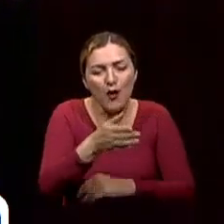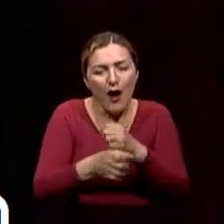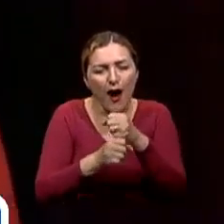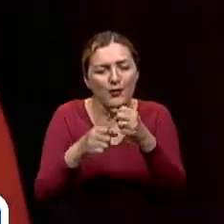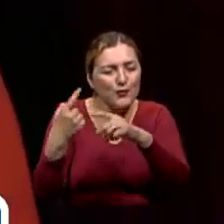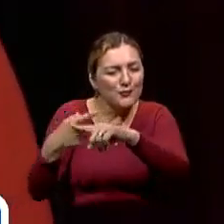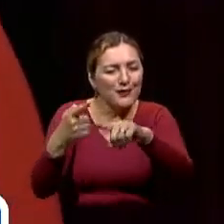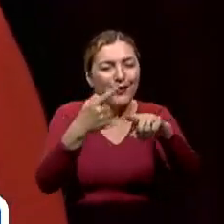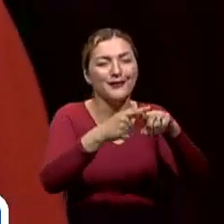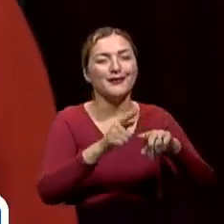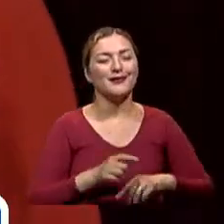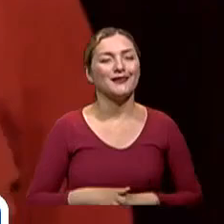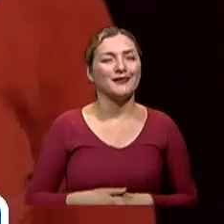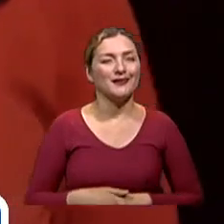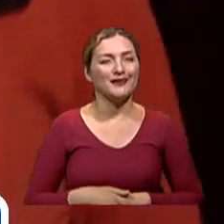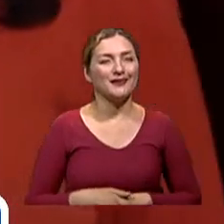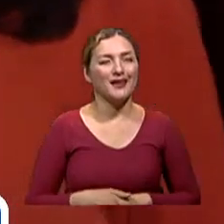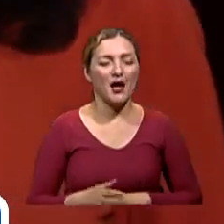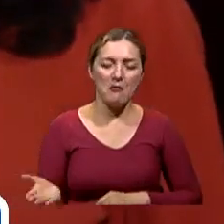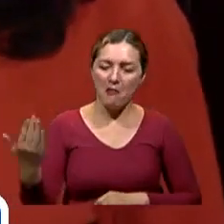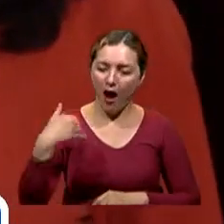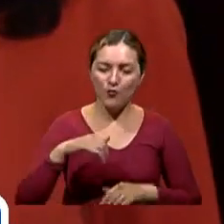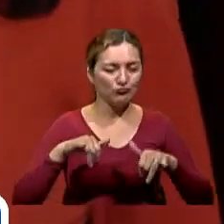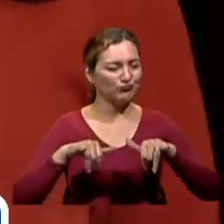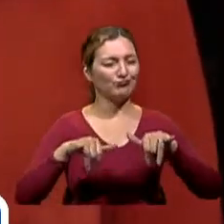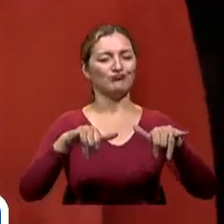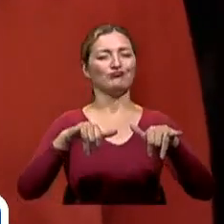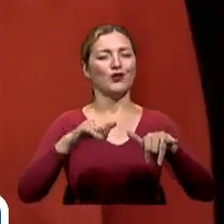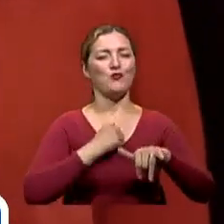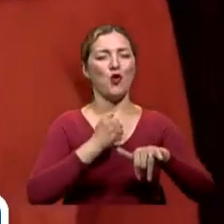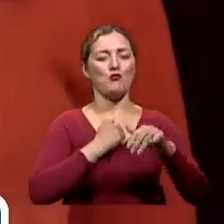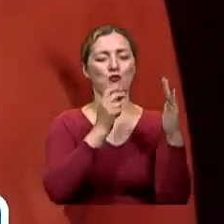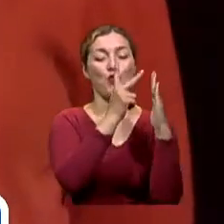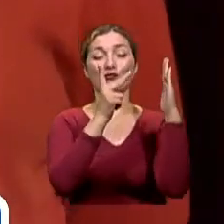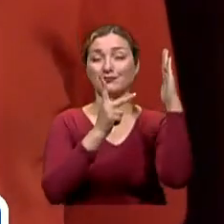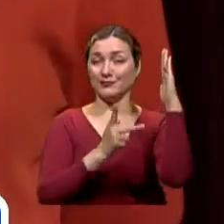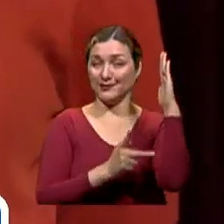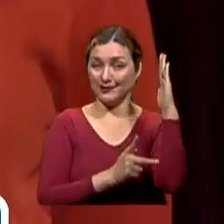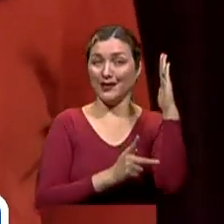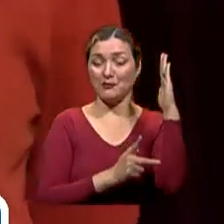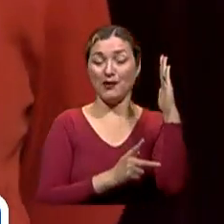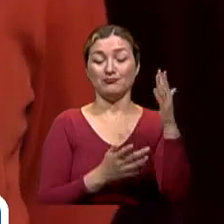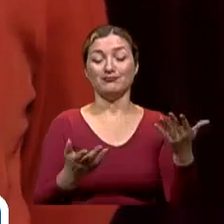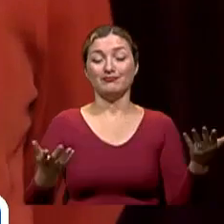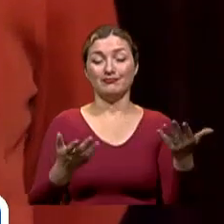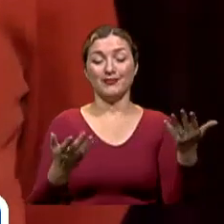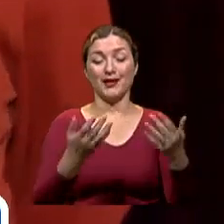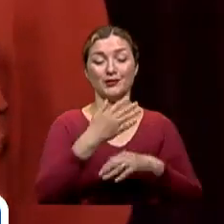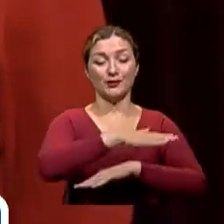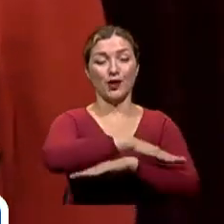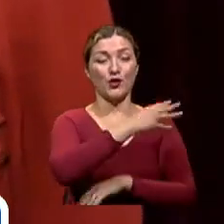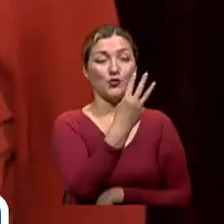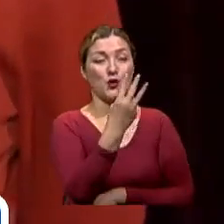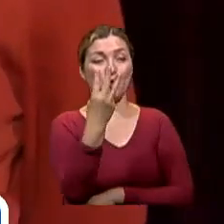edades. Así que síganos, estamos con toda nuestra programación en